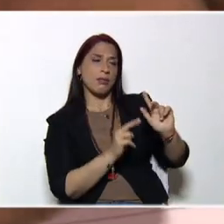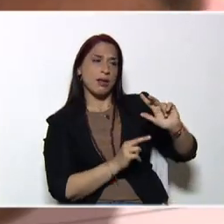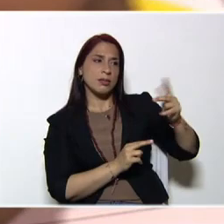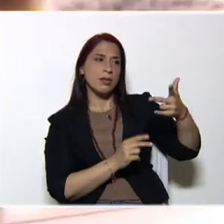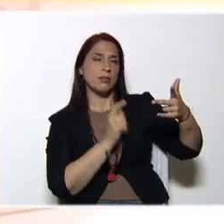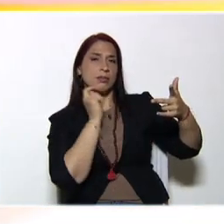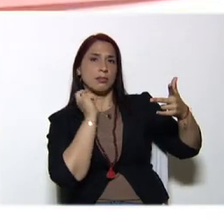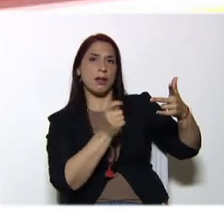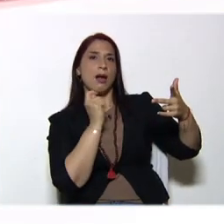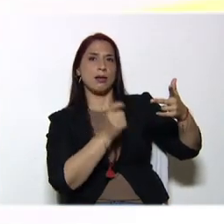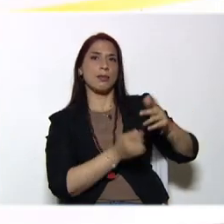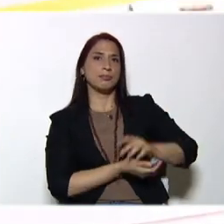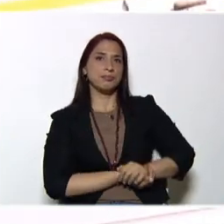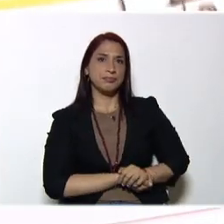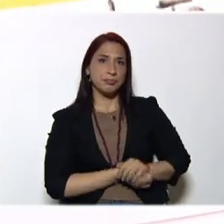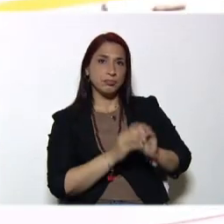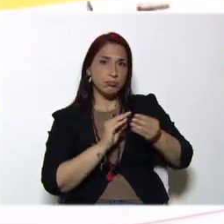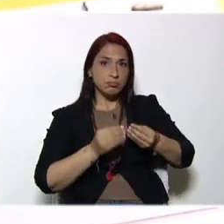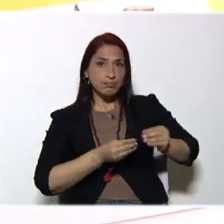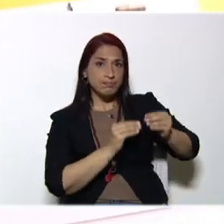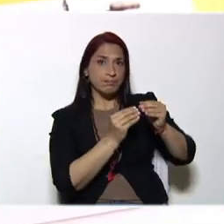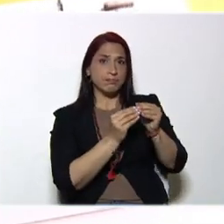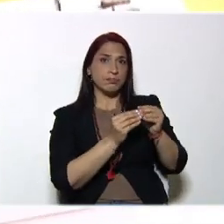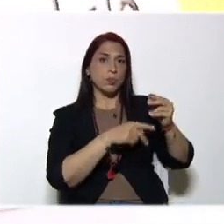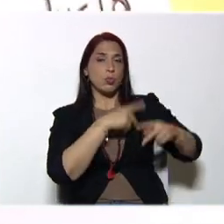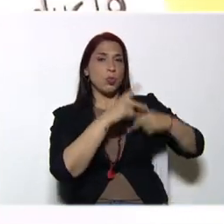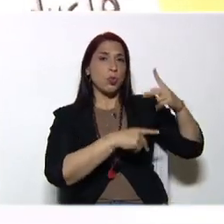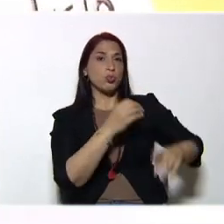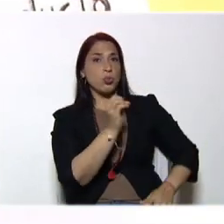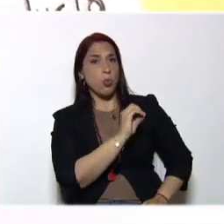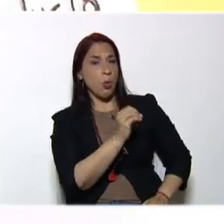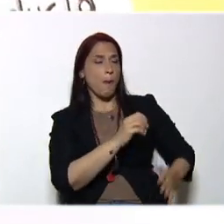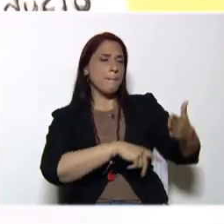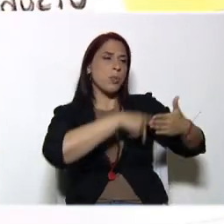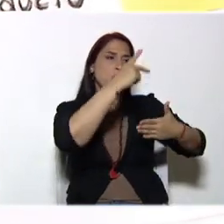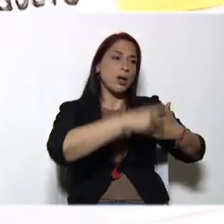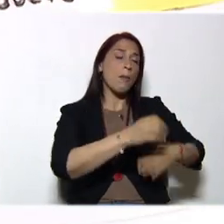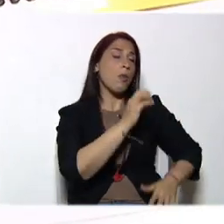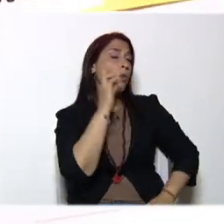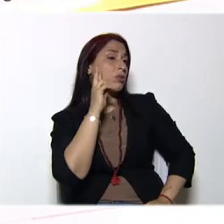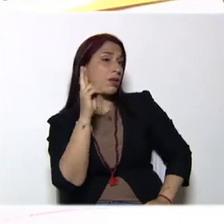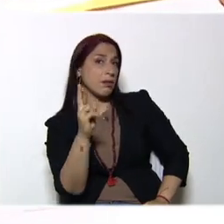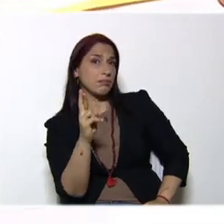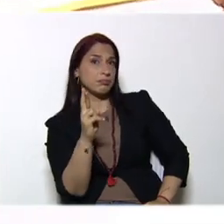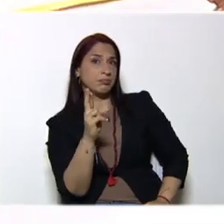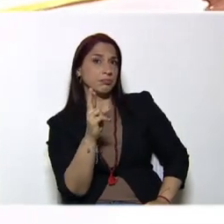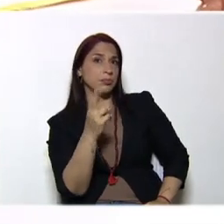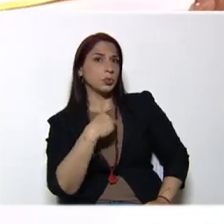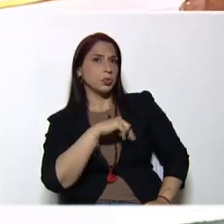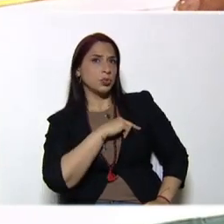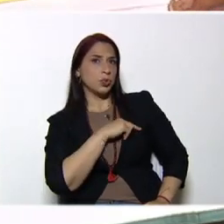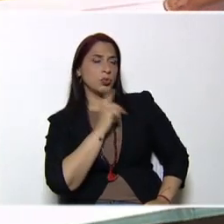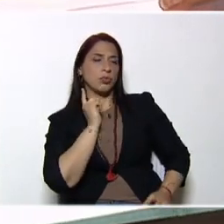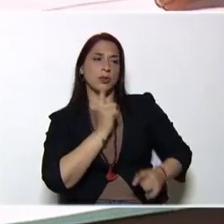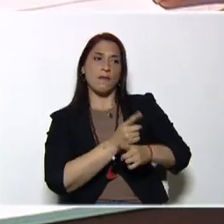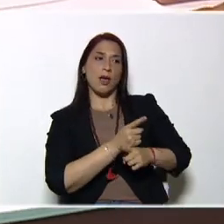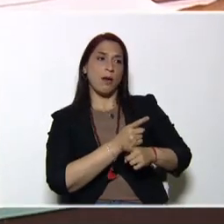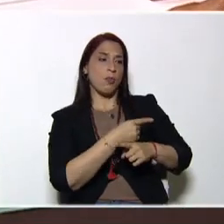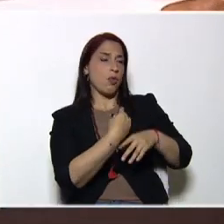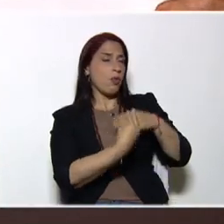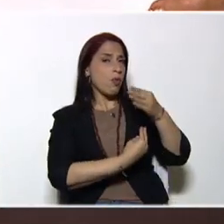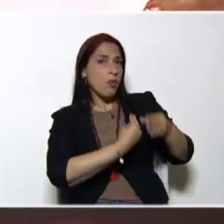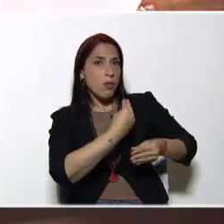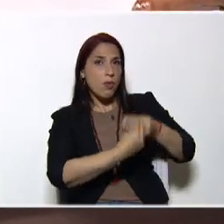tarea, elaboramos el producto o el programa o el micro radial que hayamos nosotros